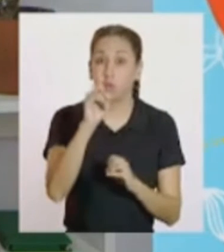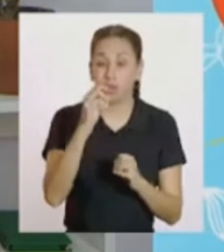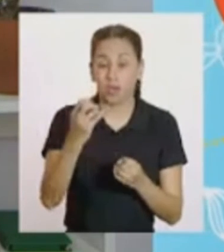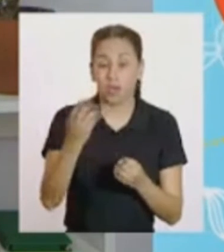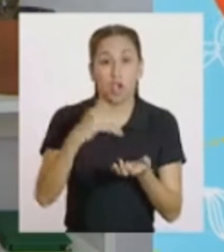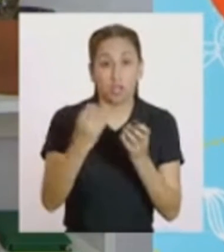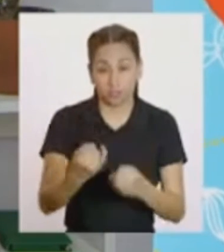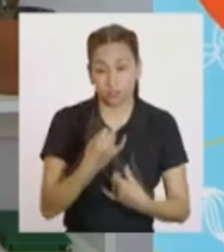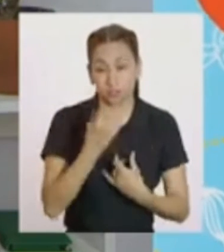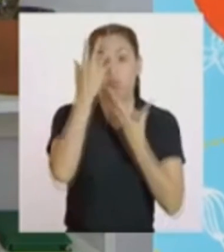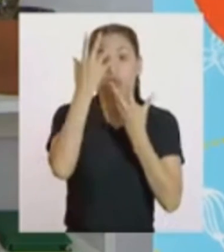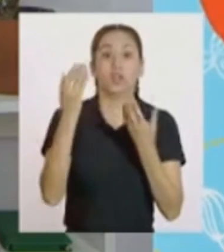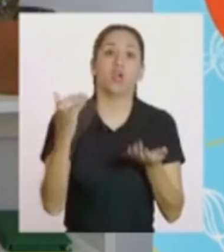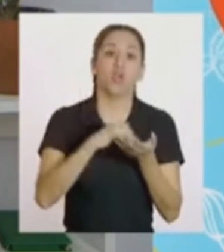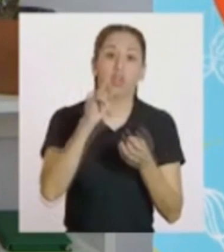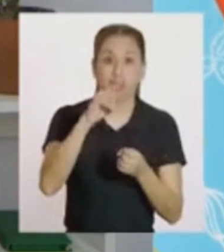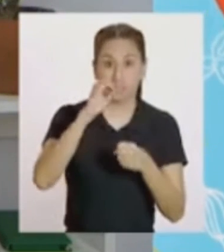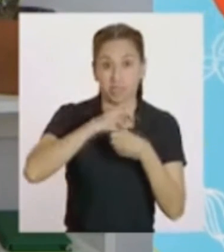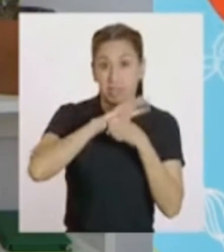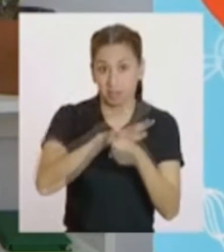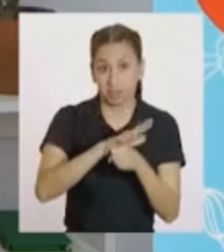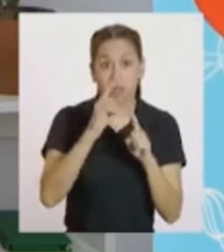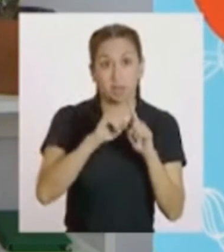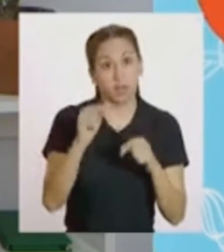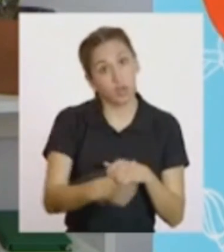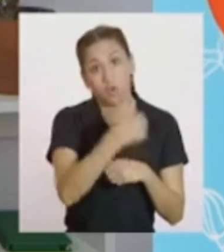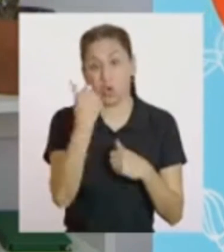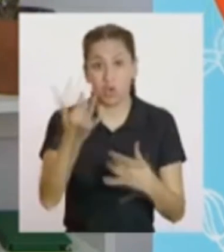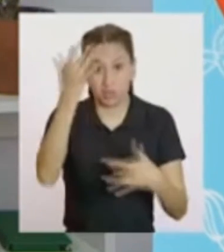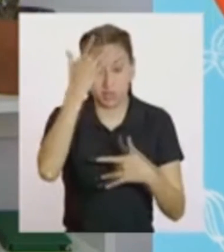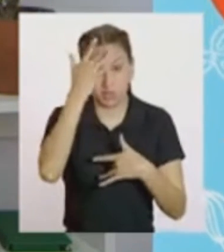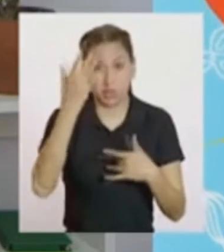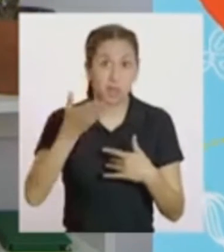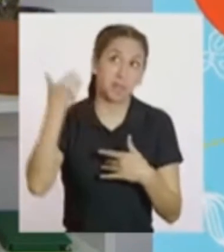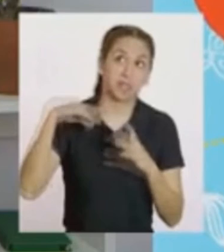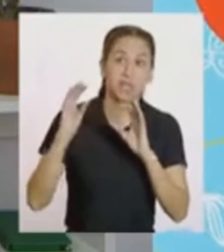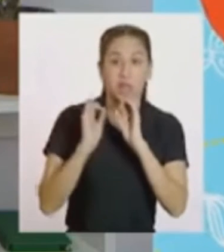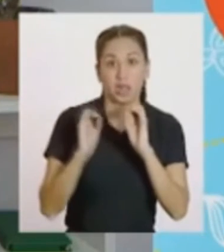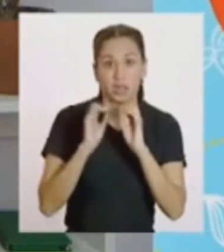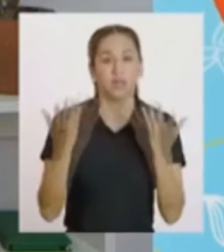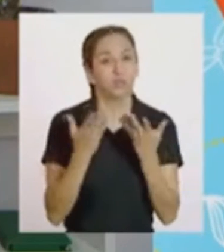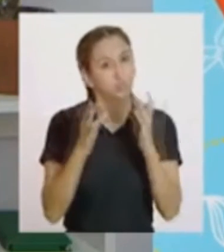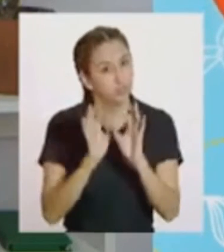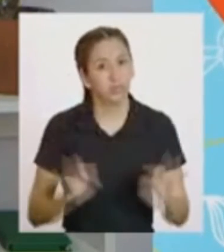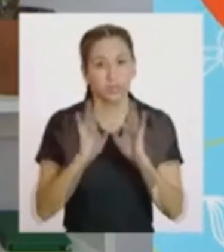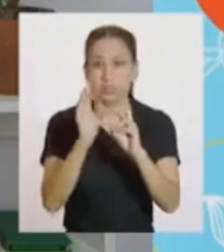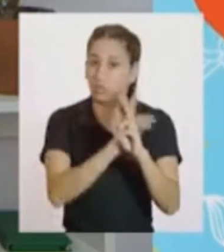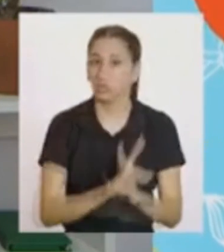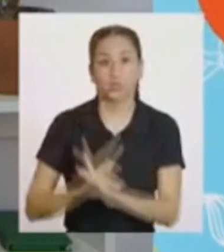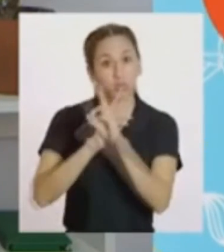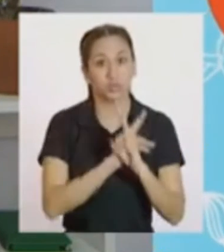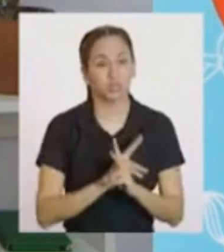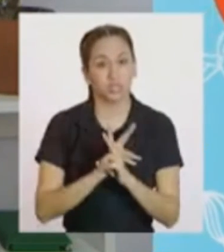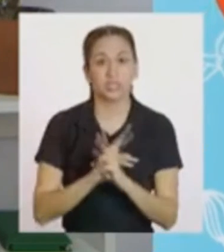reinfección implica volver a tener esta enfermedad, quizás con otra variante que no tuve anteriormente. Por eso es importantísimo